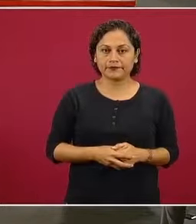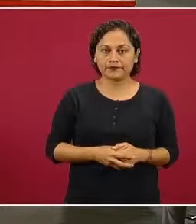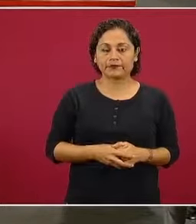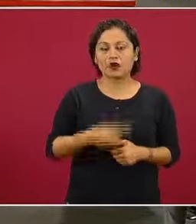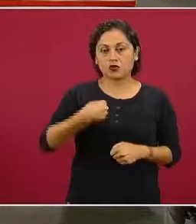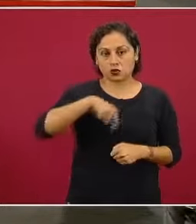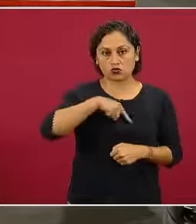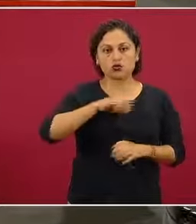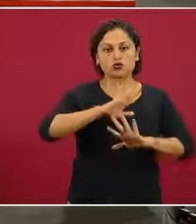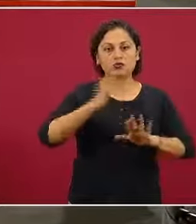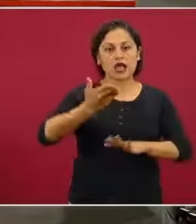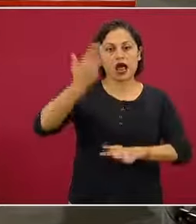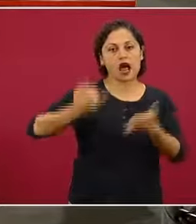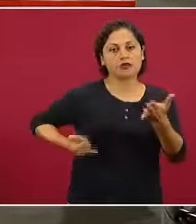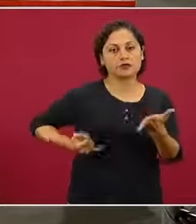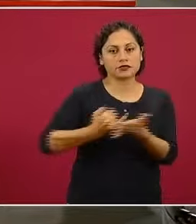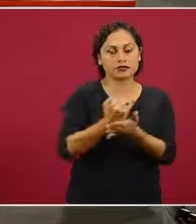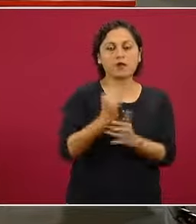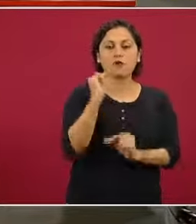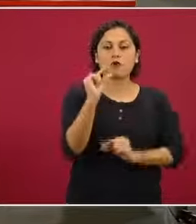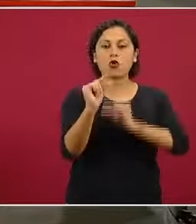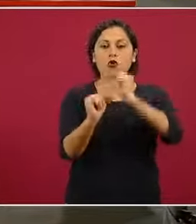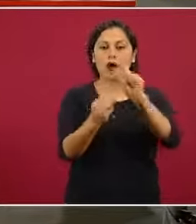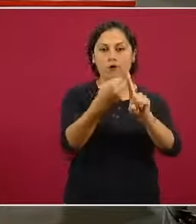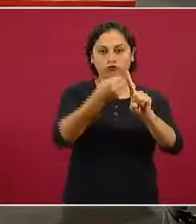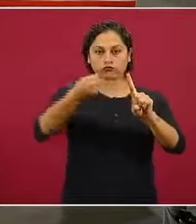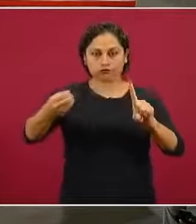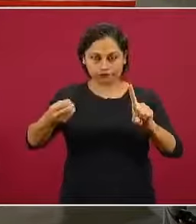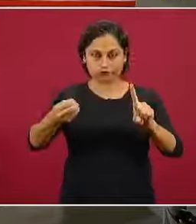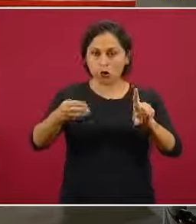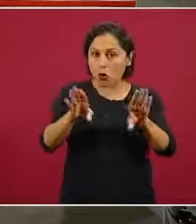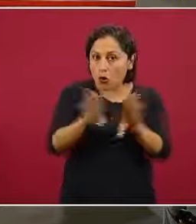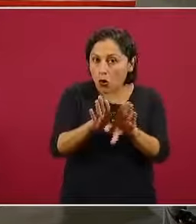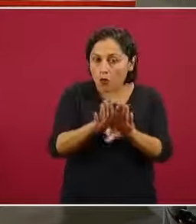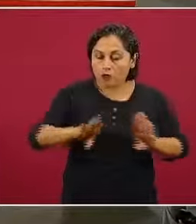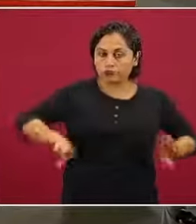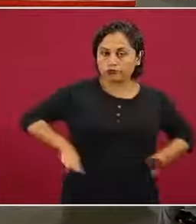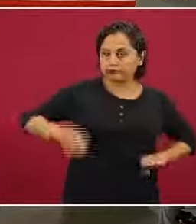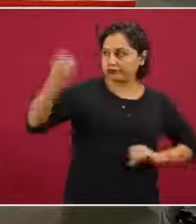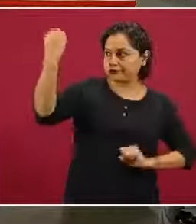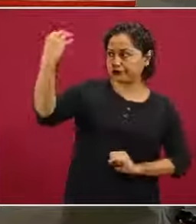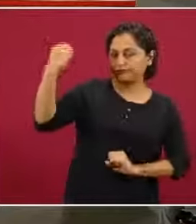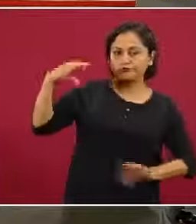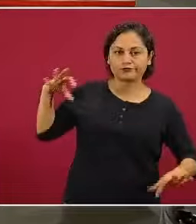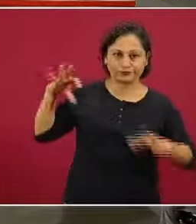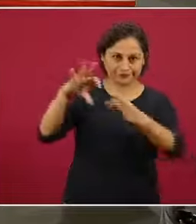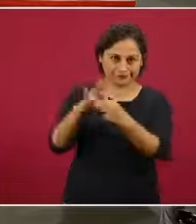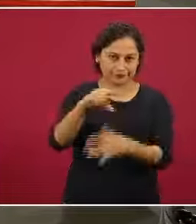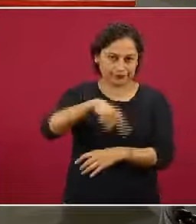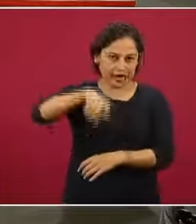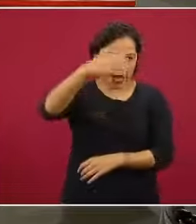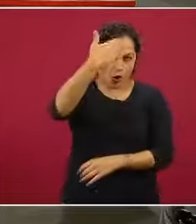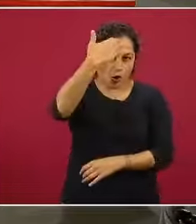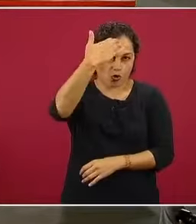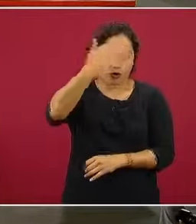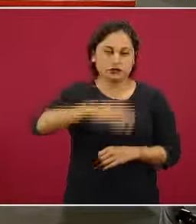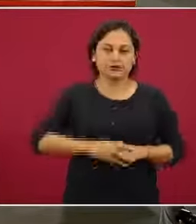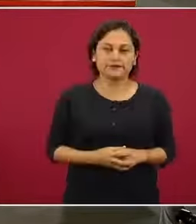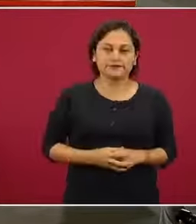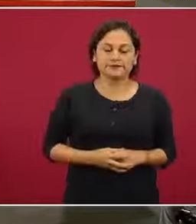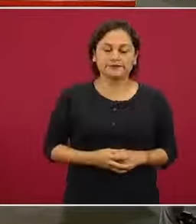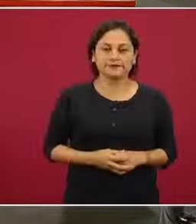de manera gradual, de manera ordenada, guiados por el semáforo de riesgo COVID, ya ampliamente conocido, que ha tenido